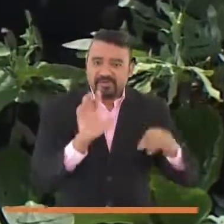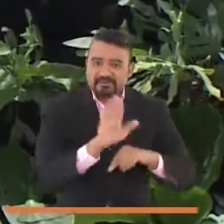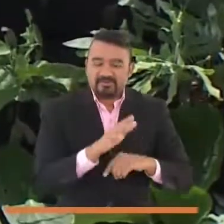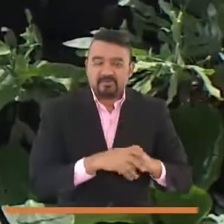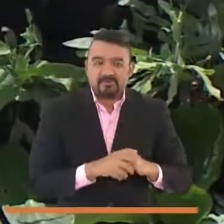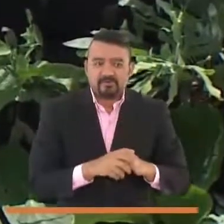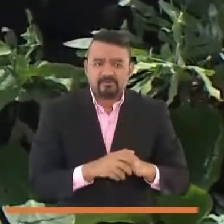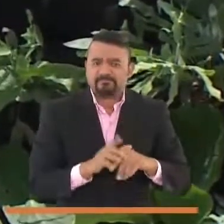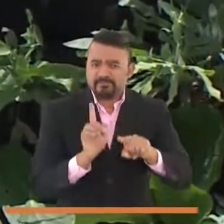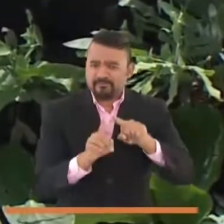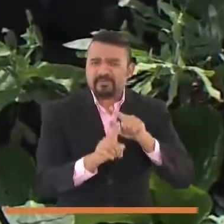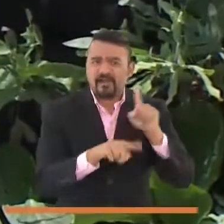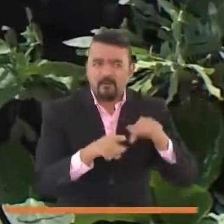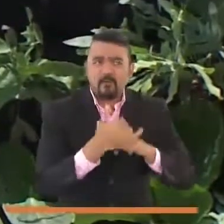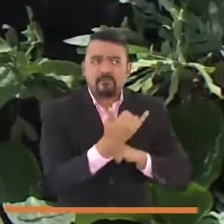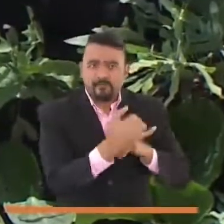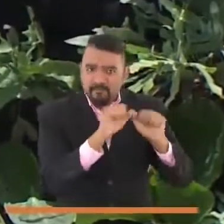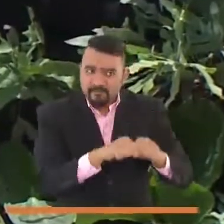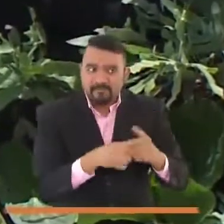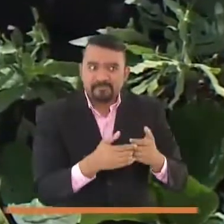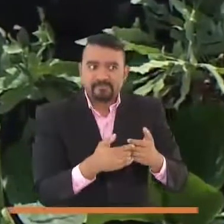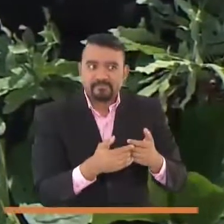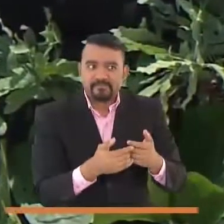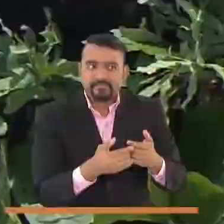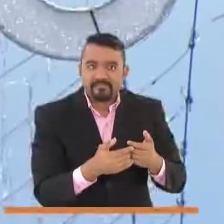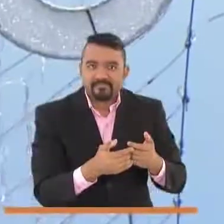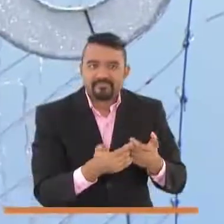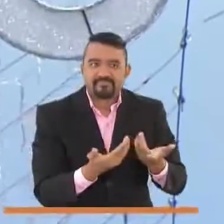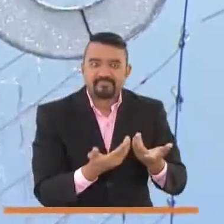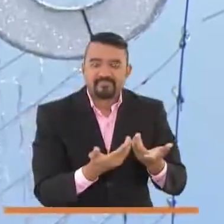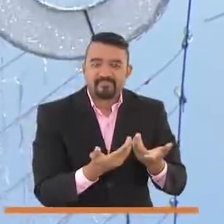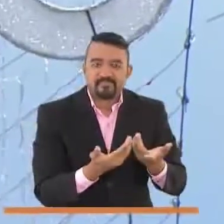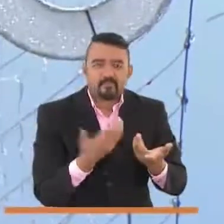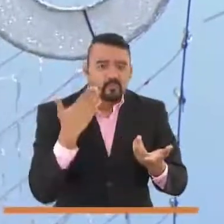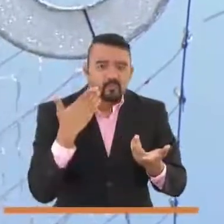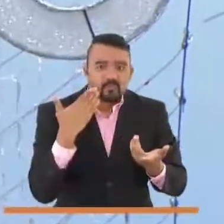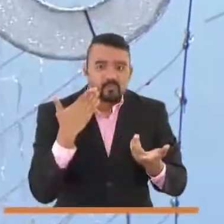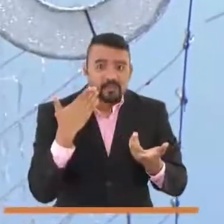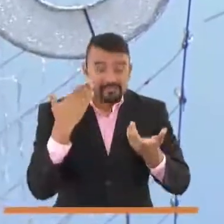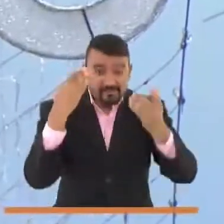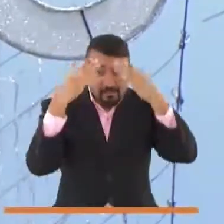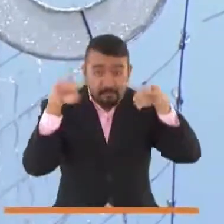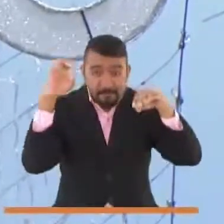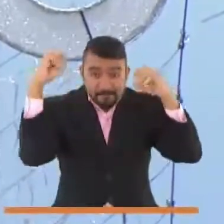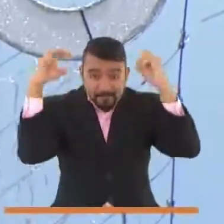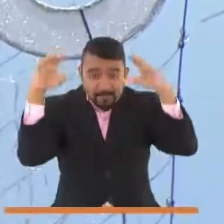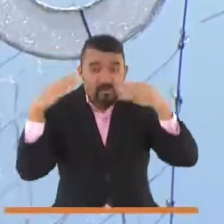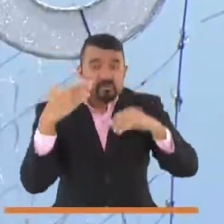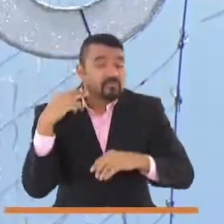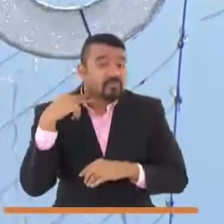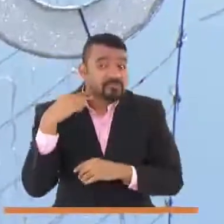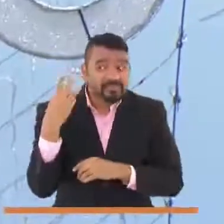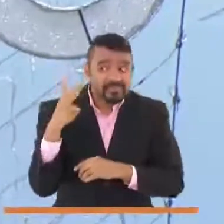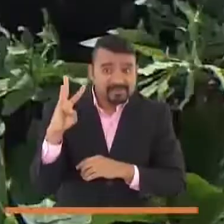otros puntos que no los quiero anunciar. Vamos a encender el alumbrado de Navidad en dos etapas. El viernes 13,